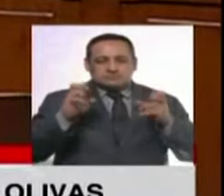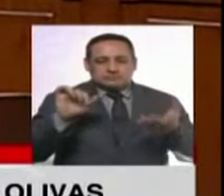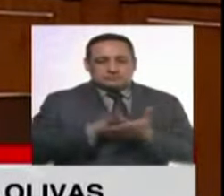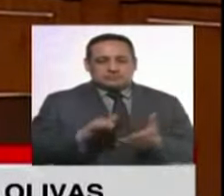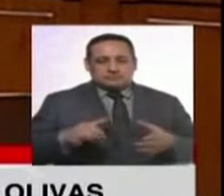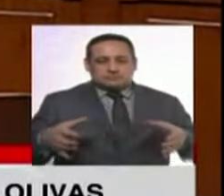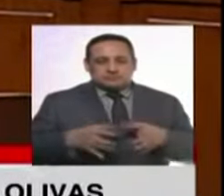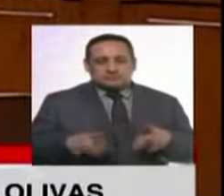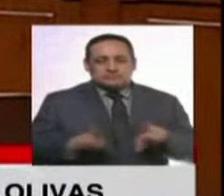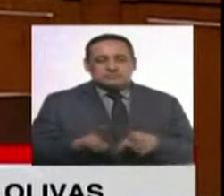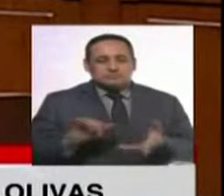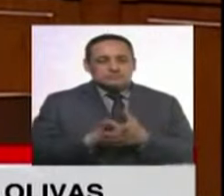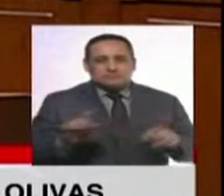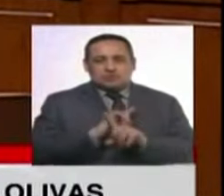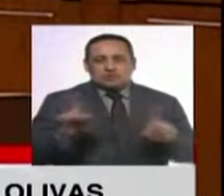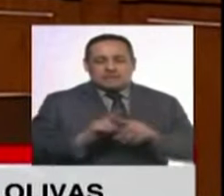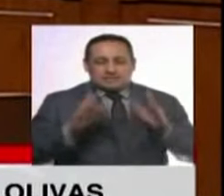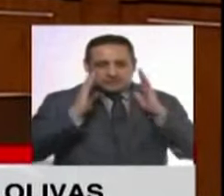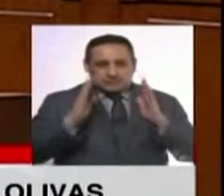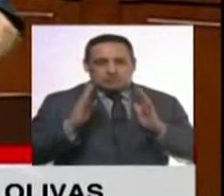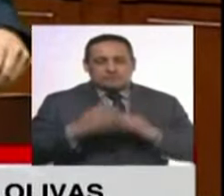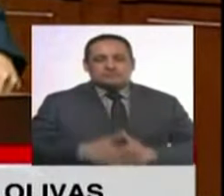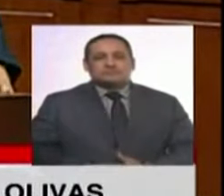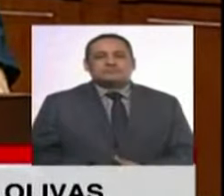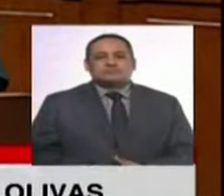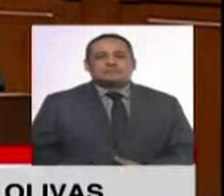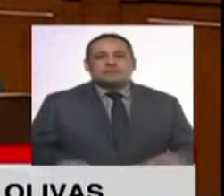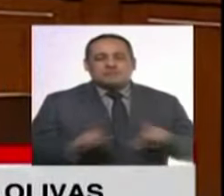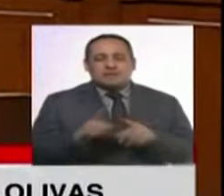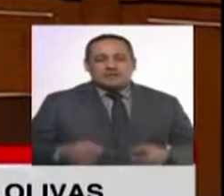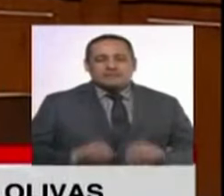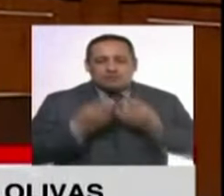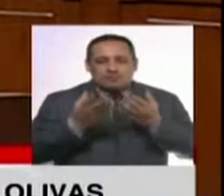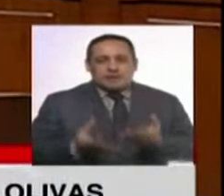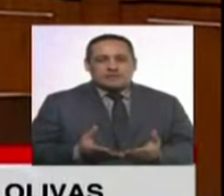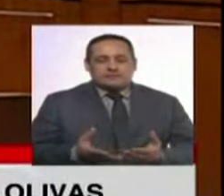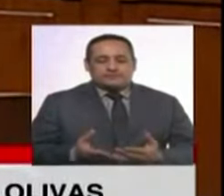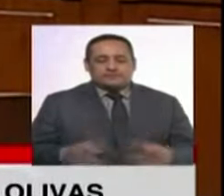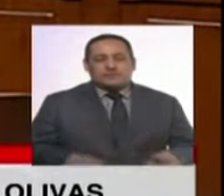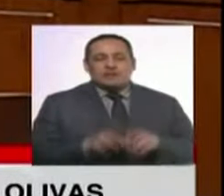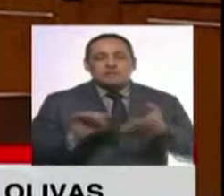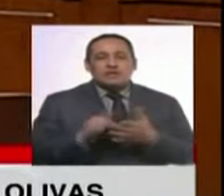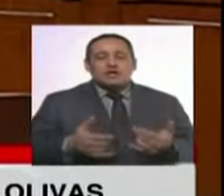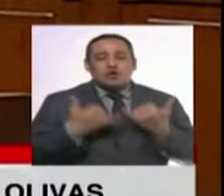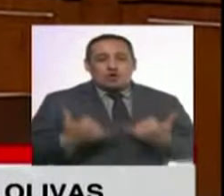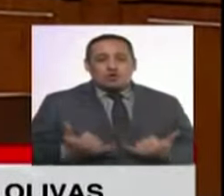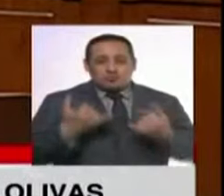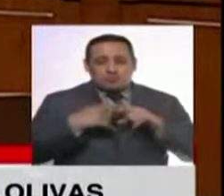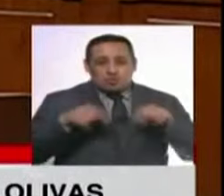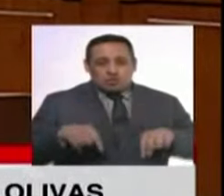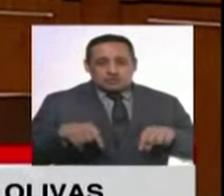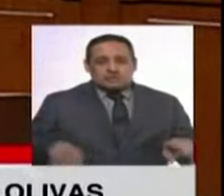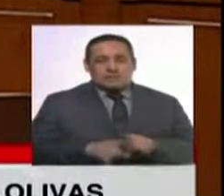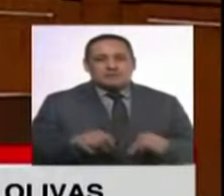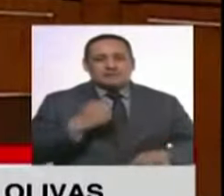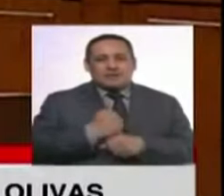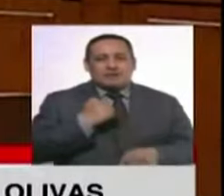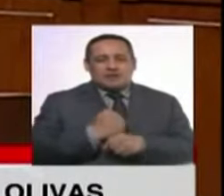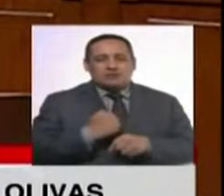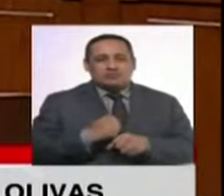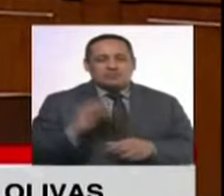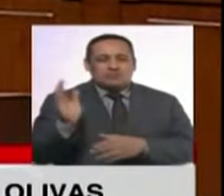la no se está atendiendo tenemos que manifestar de que hoy por hoy se viene ejecutando un